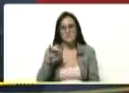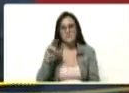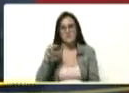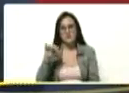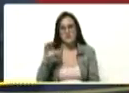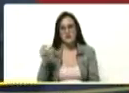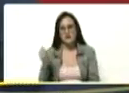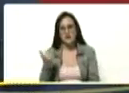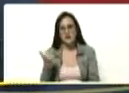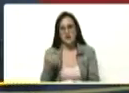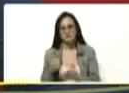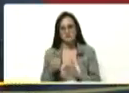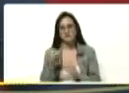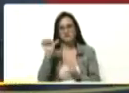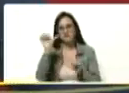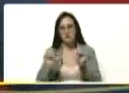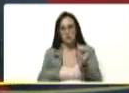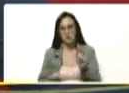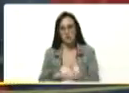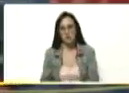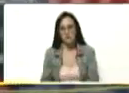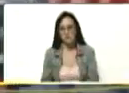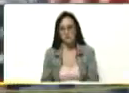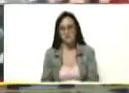que nos dirija la palabra.